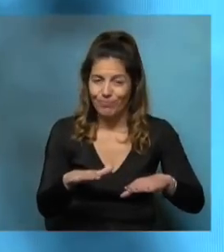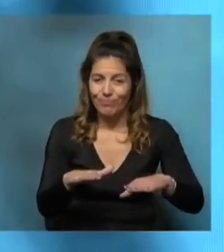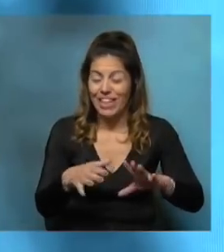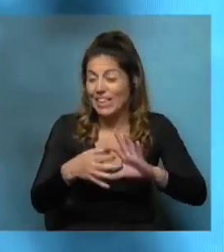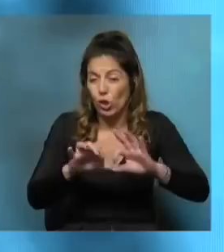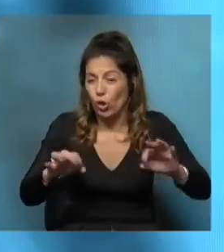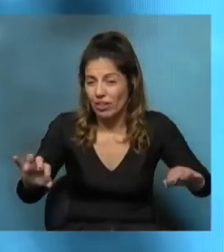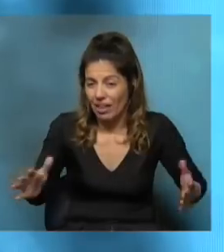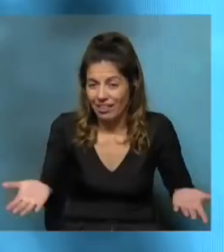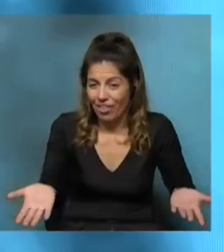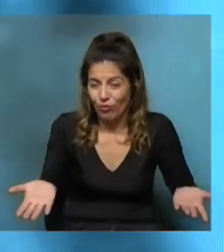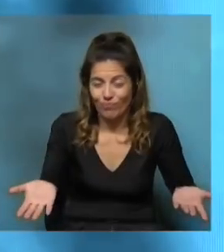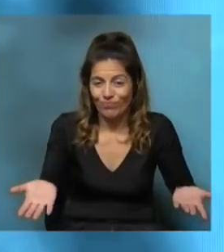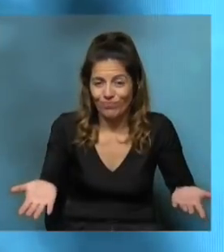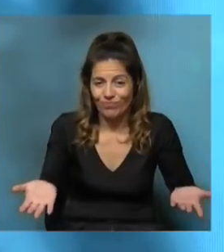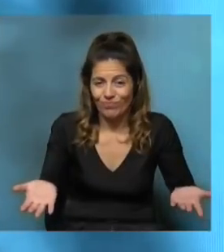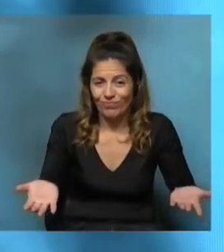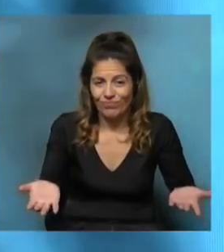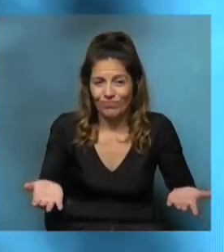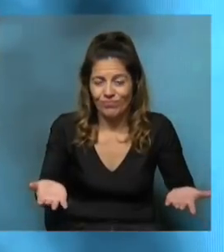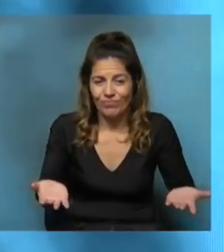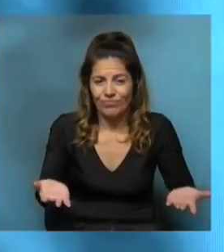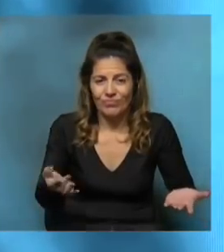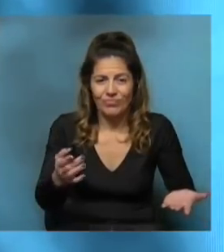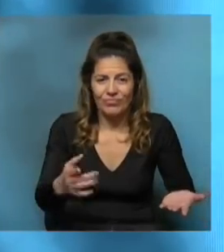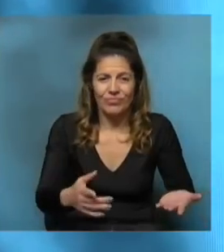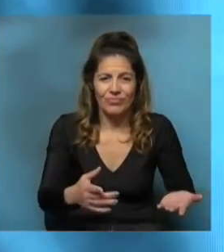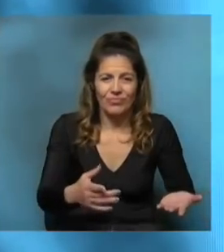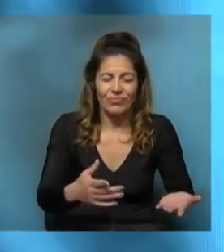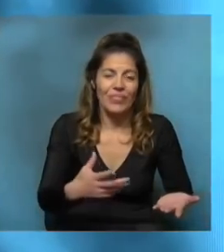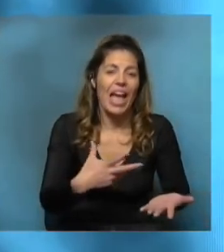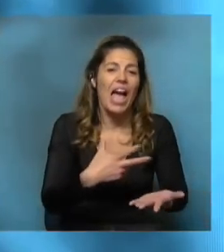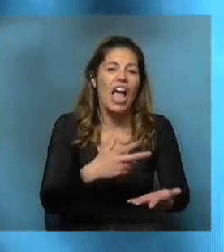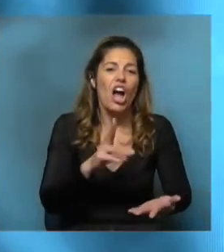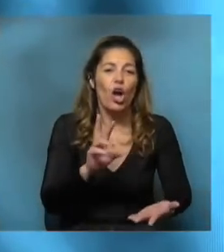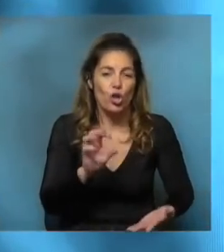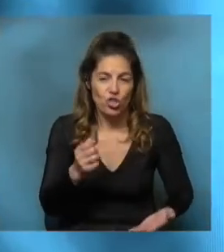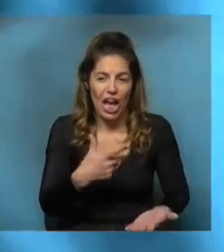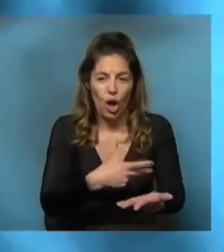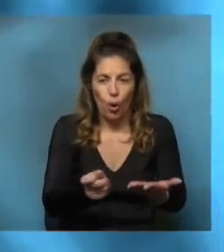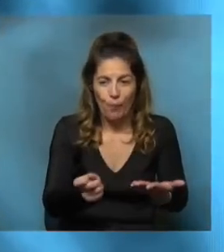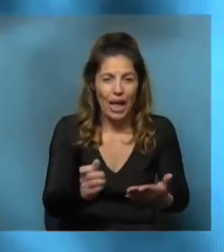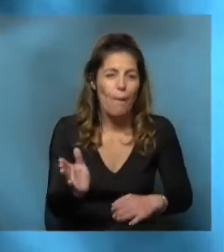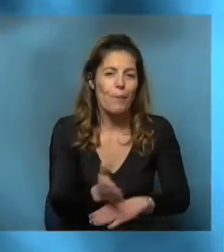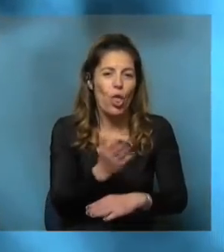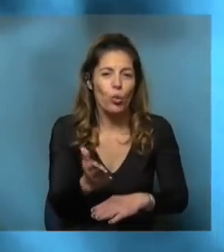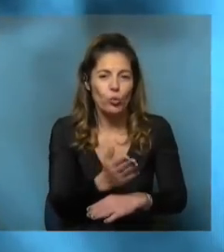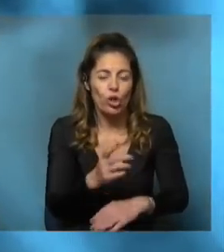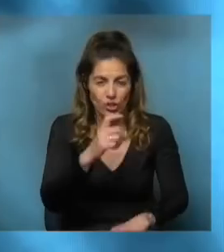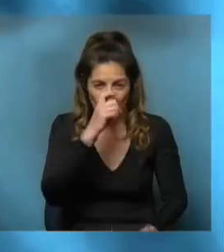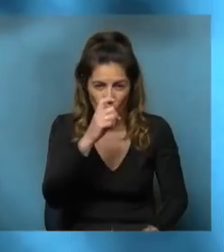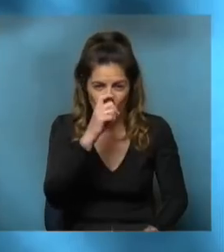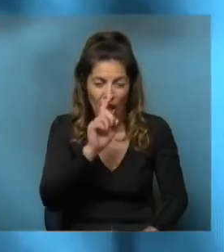cadena Sí sí claro Doña Rosa compra los productos en Buenos Aires no se los compra